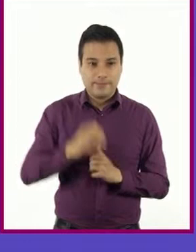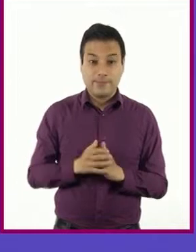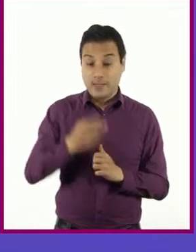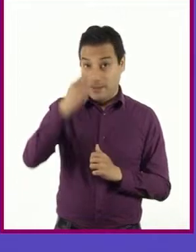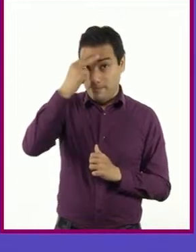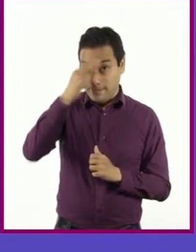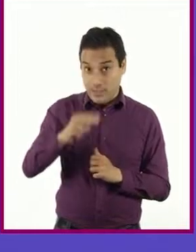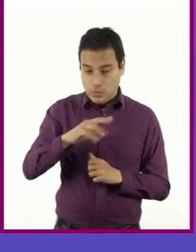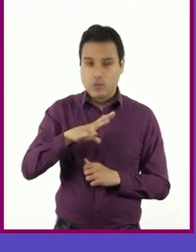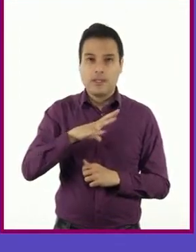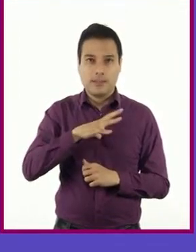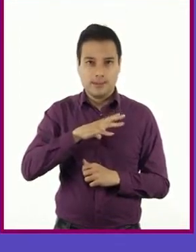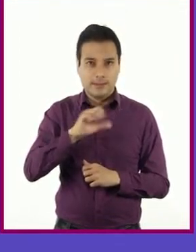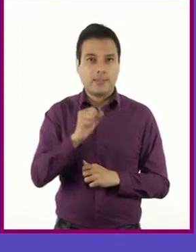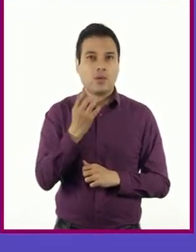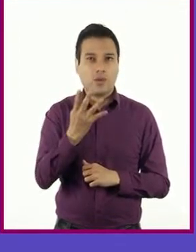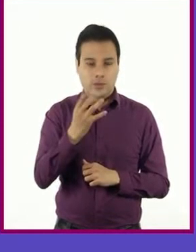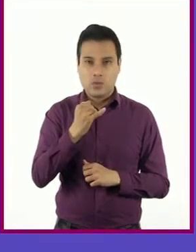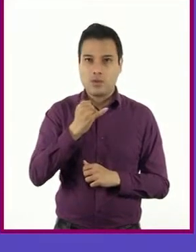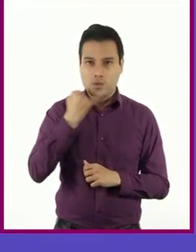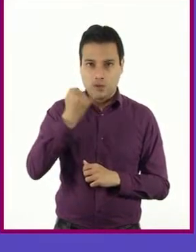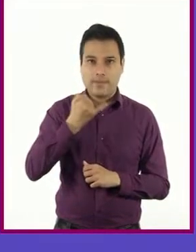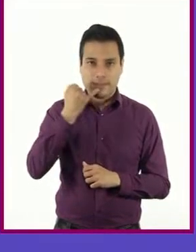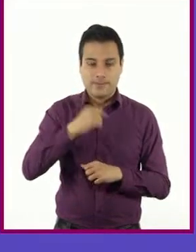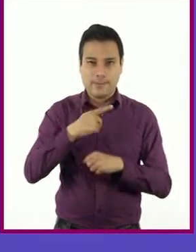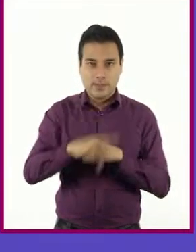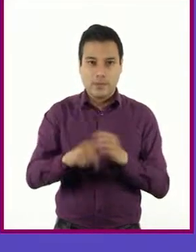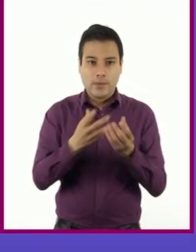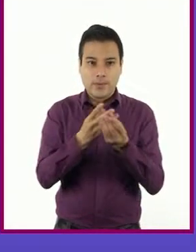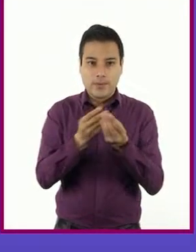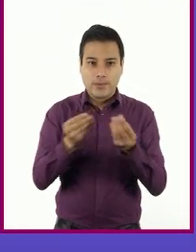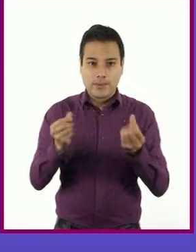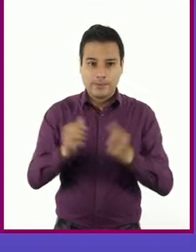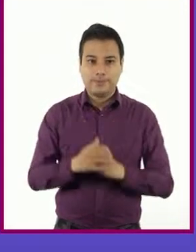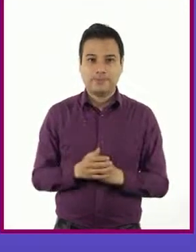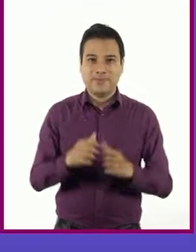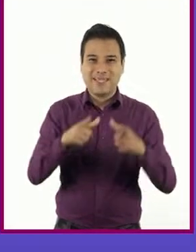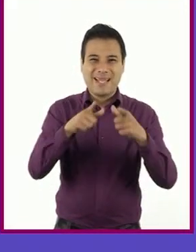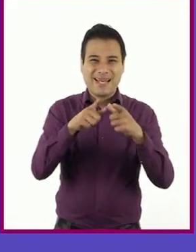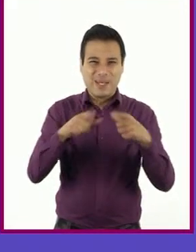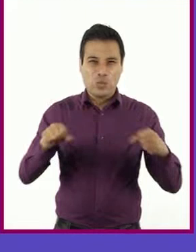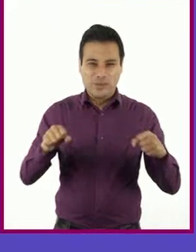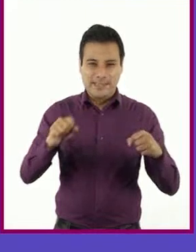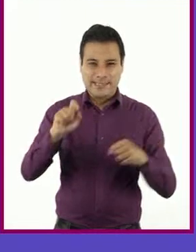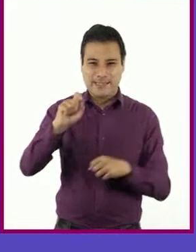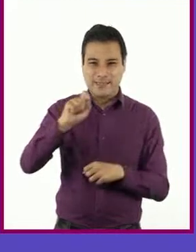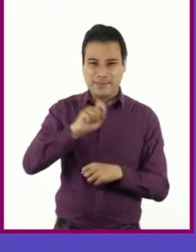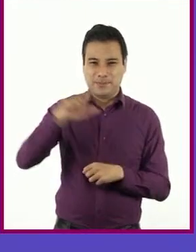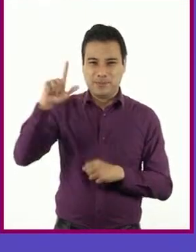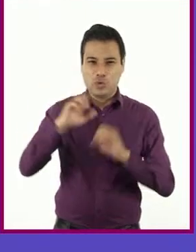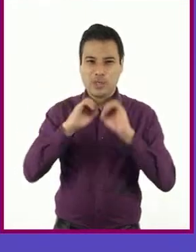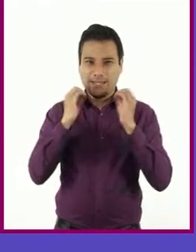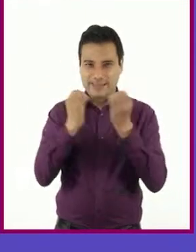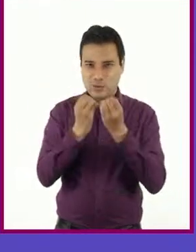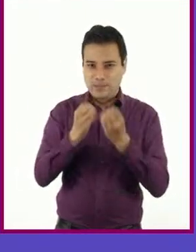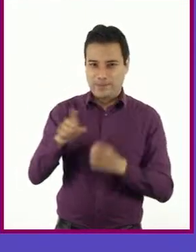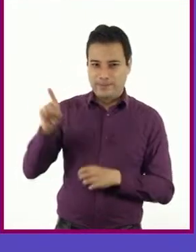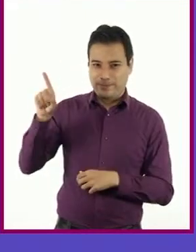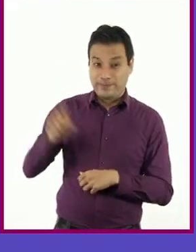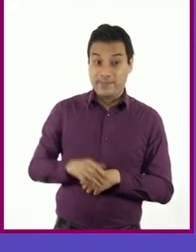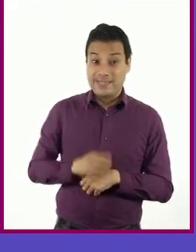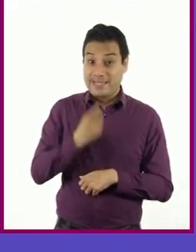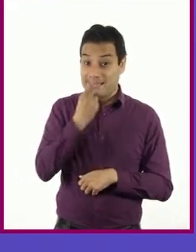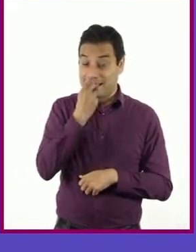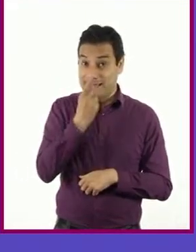peligro 64 variantes. Los lingüistas de la organización Living Tongues Institute for Endangered Language afirman